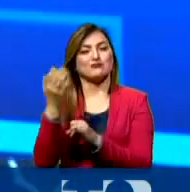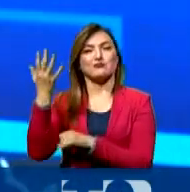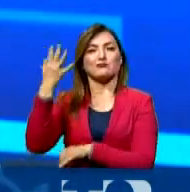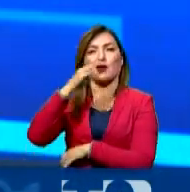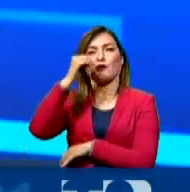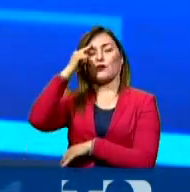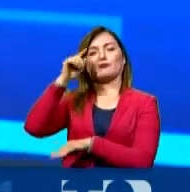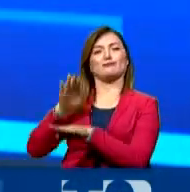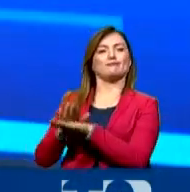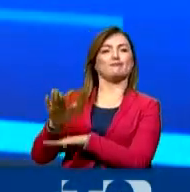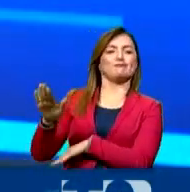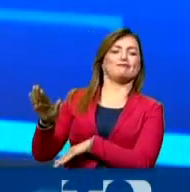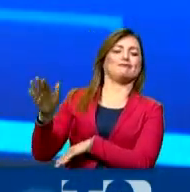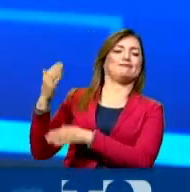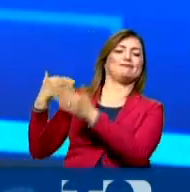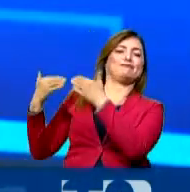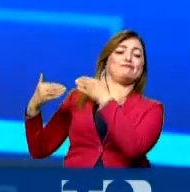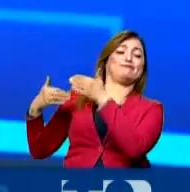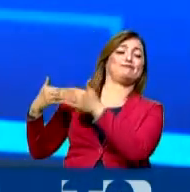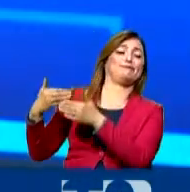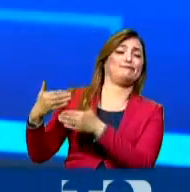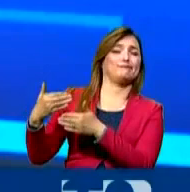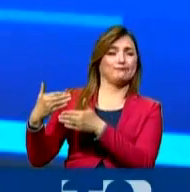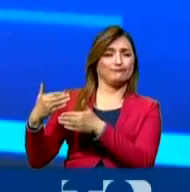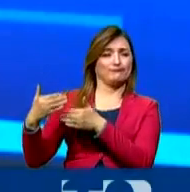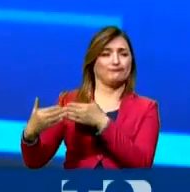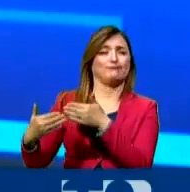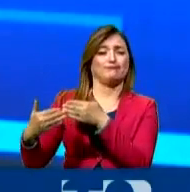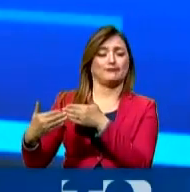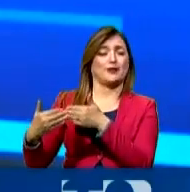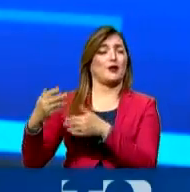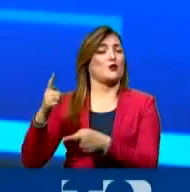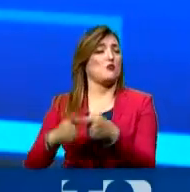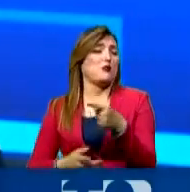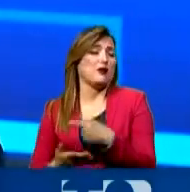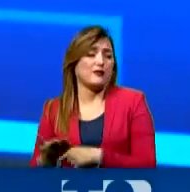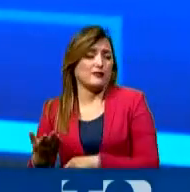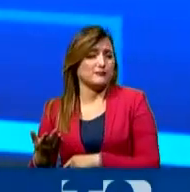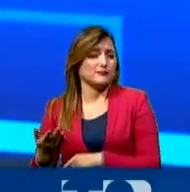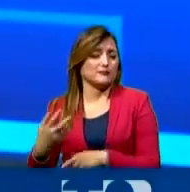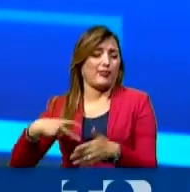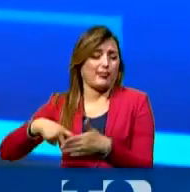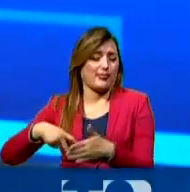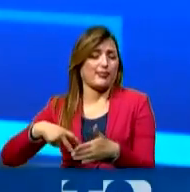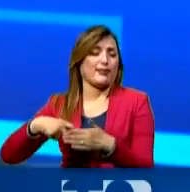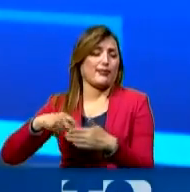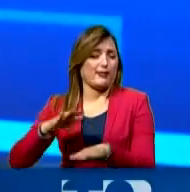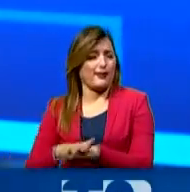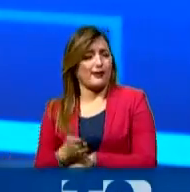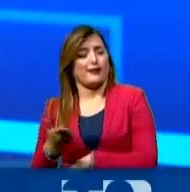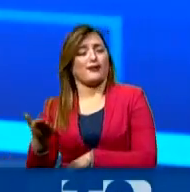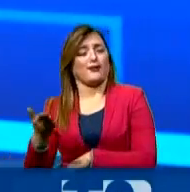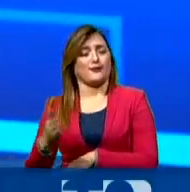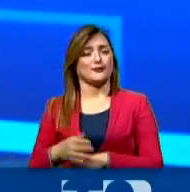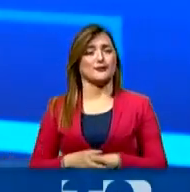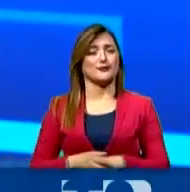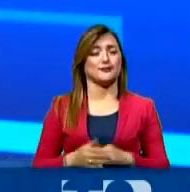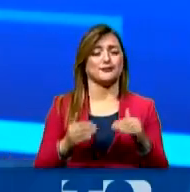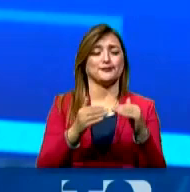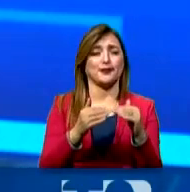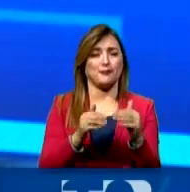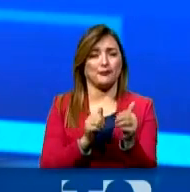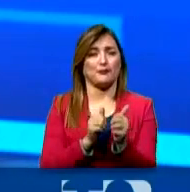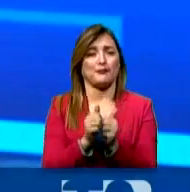correísmo. Más allá de eso, no podemos ir en la medida que respetemos el contexto democrático. Por lo